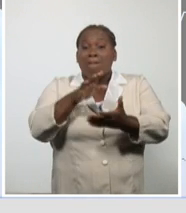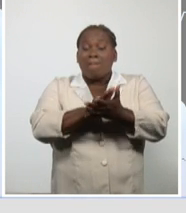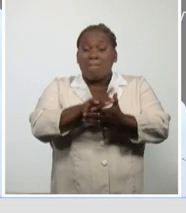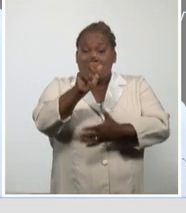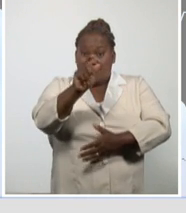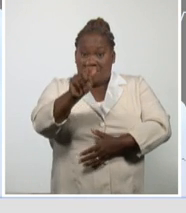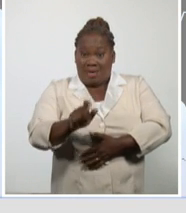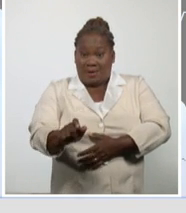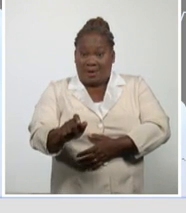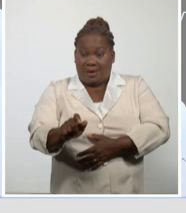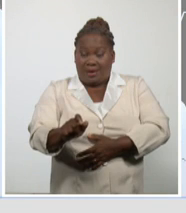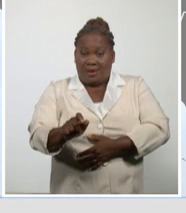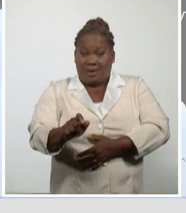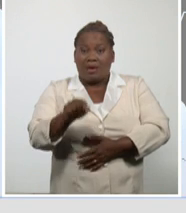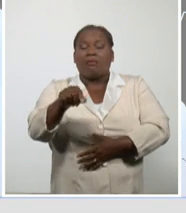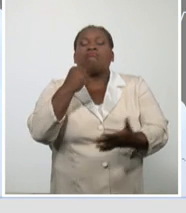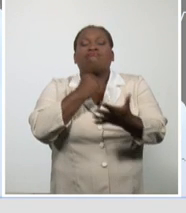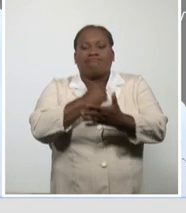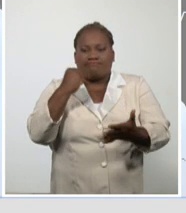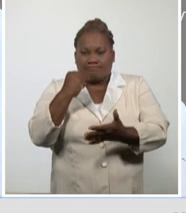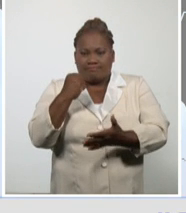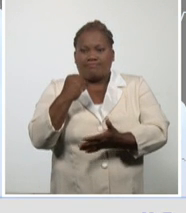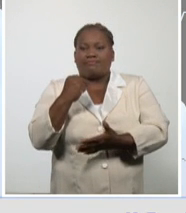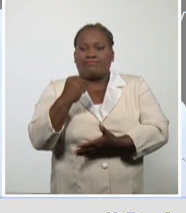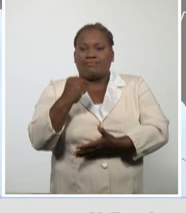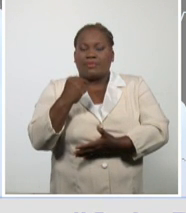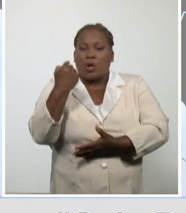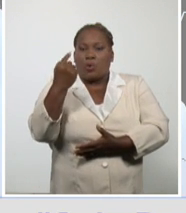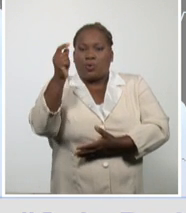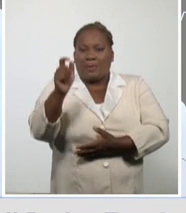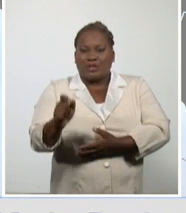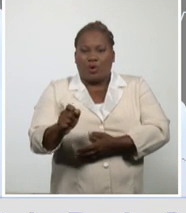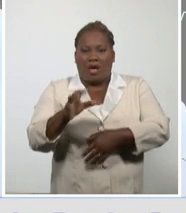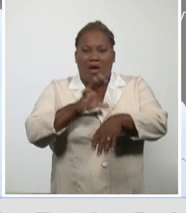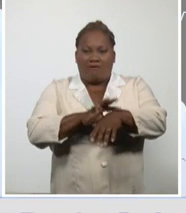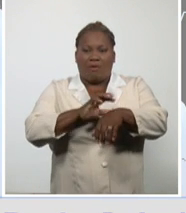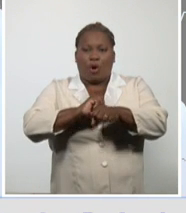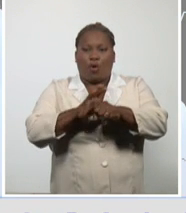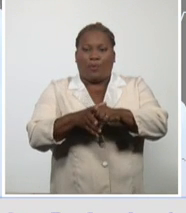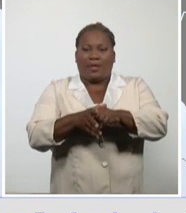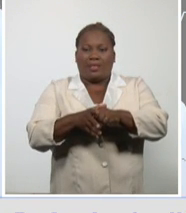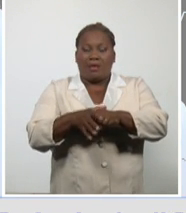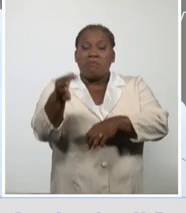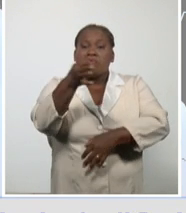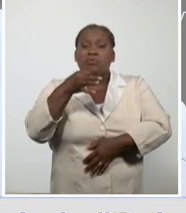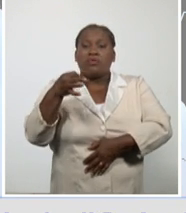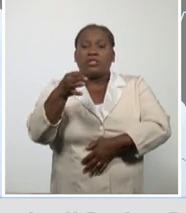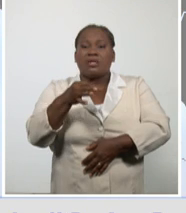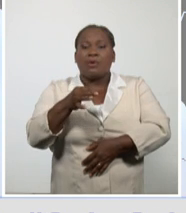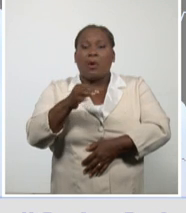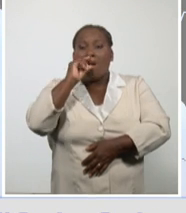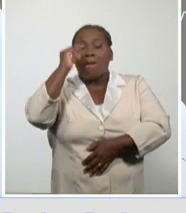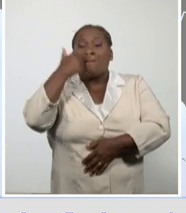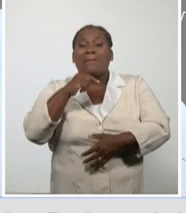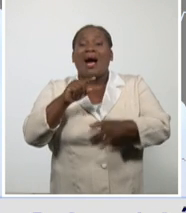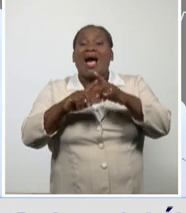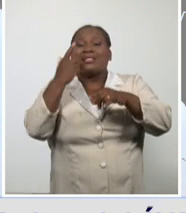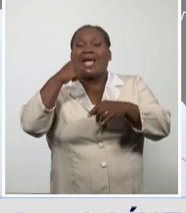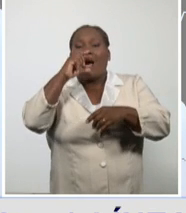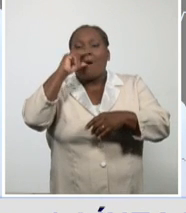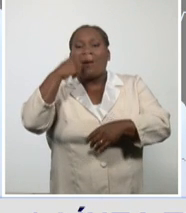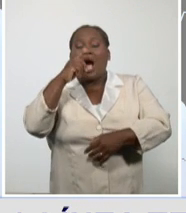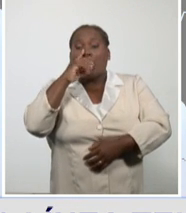se confirma un paciente con COVID-19 del municipio Batabanó. Y en el caso